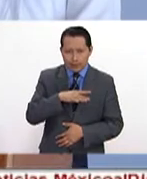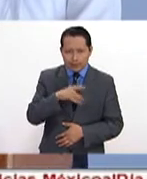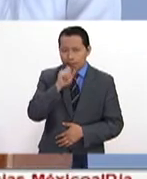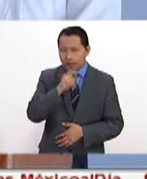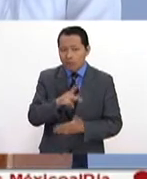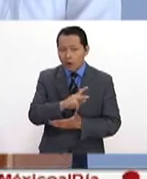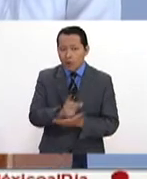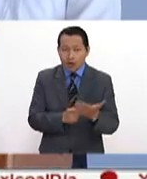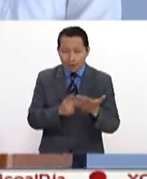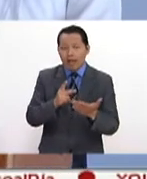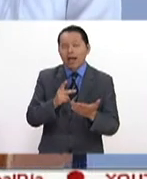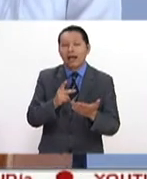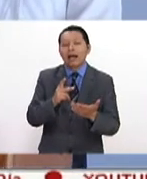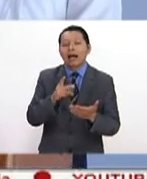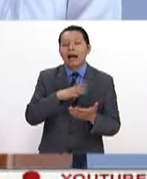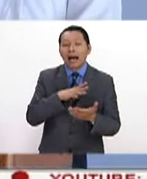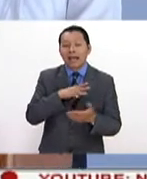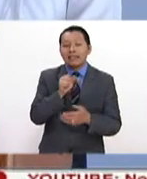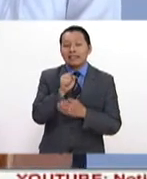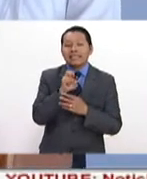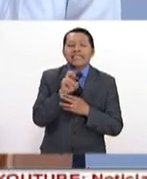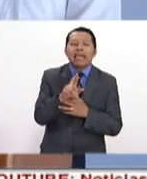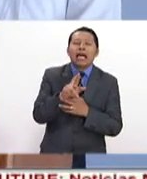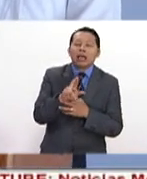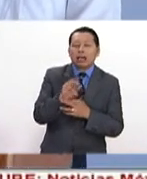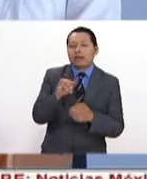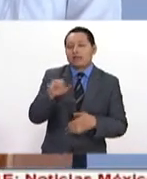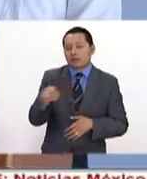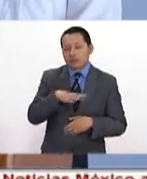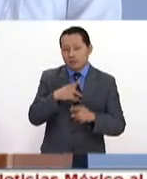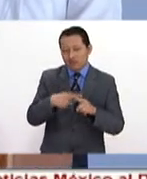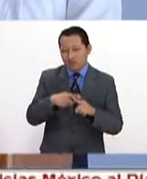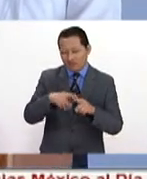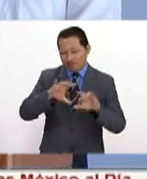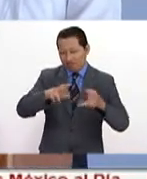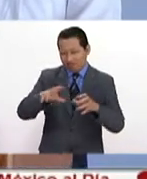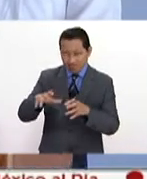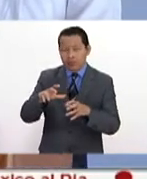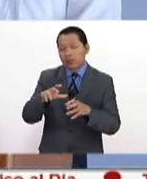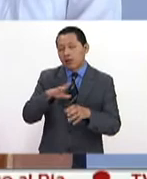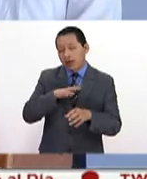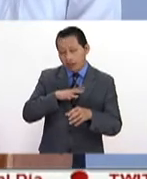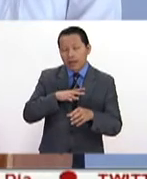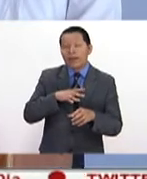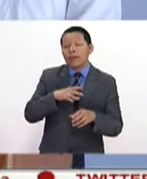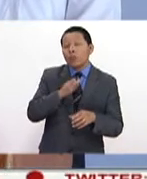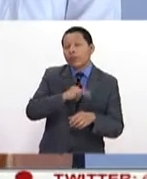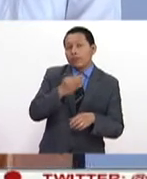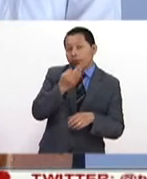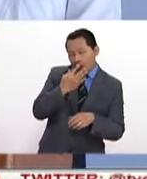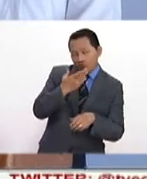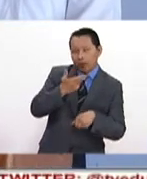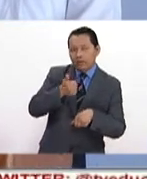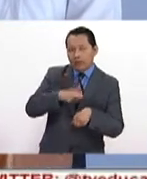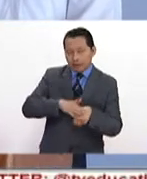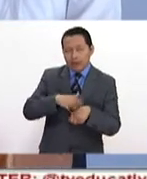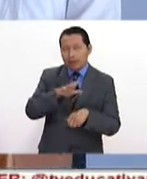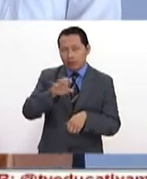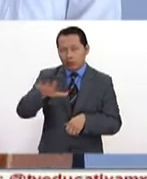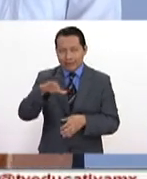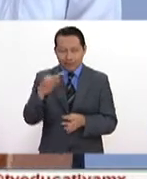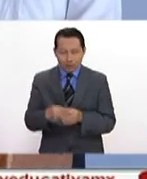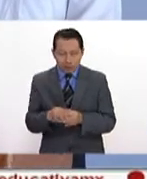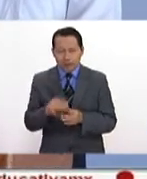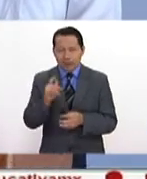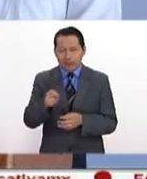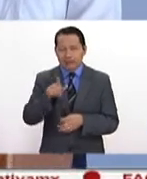del programa Ser IMSS se inició en 708 unidades médicas y administrativas. Se ha concluido en 555, es